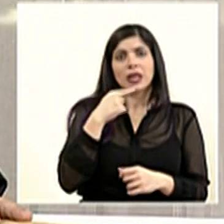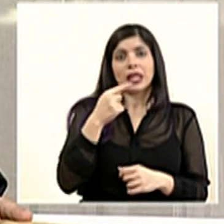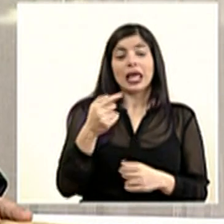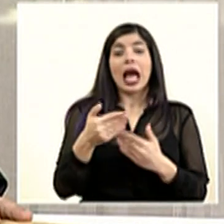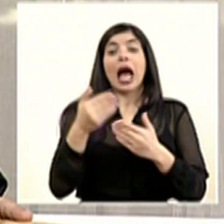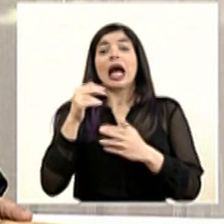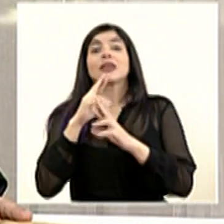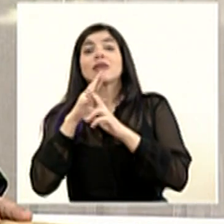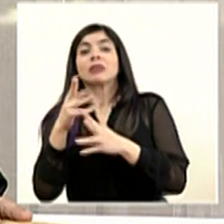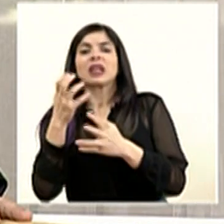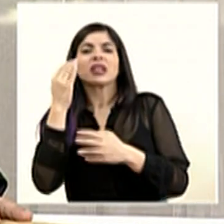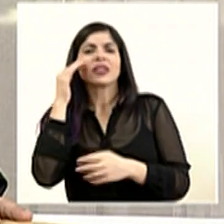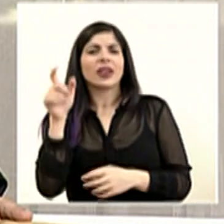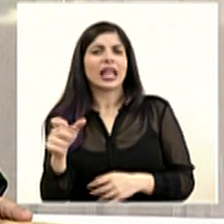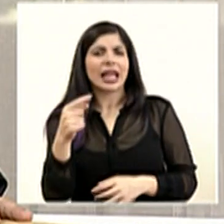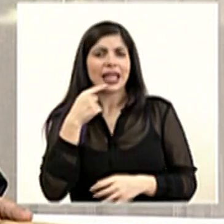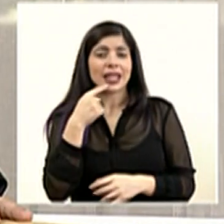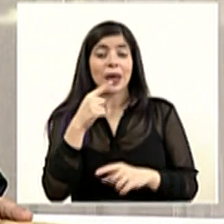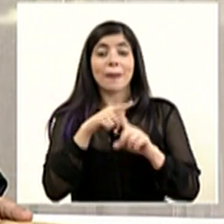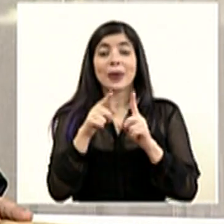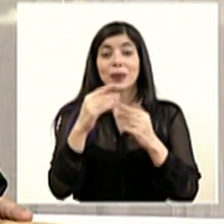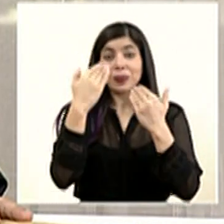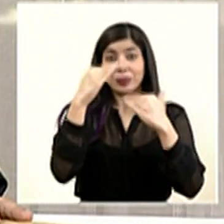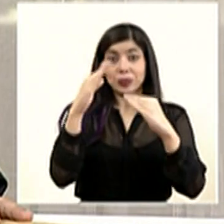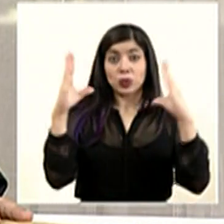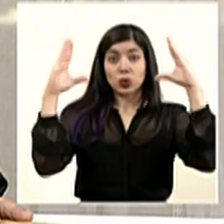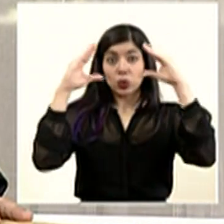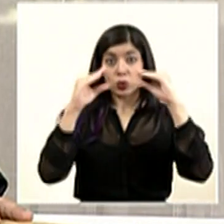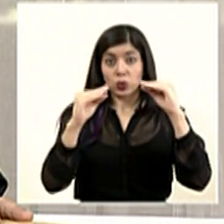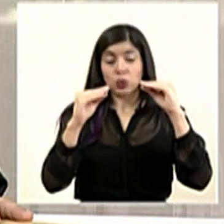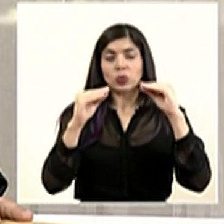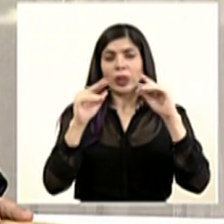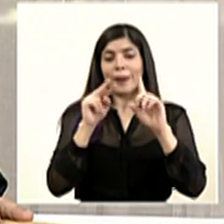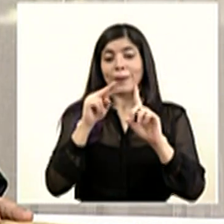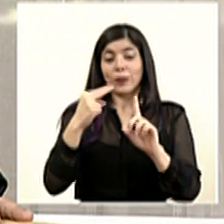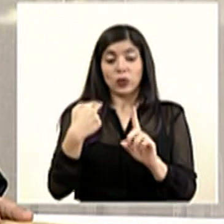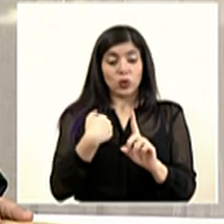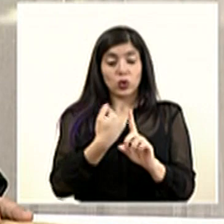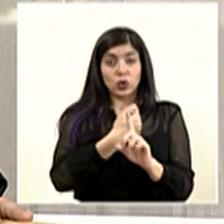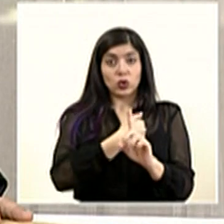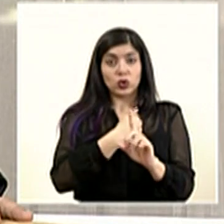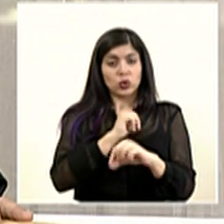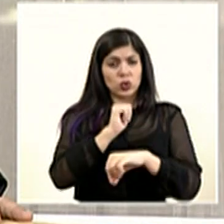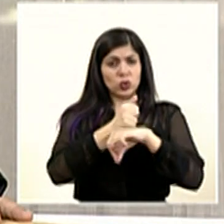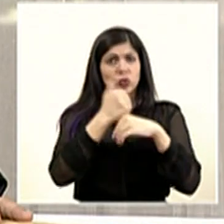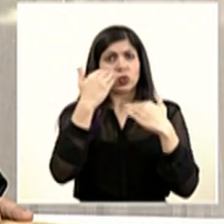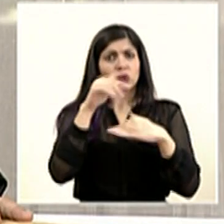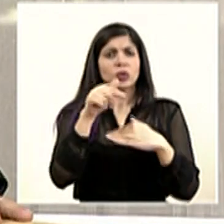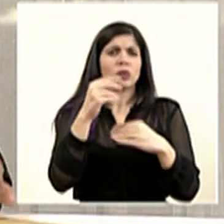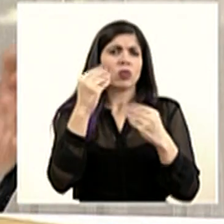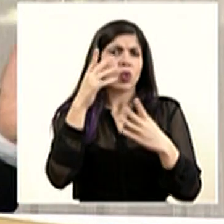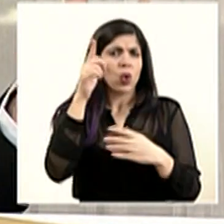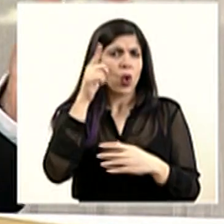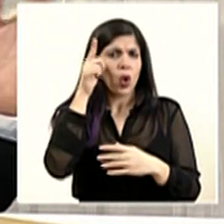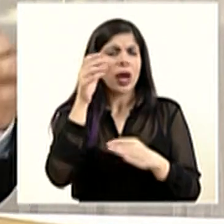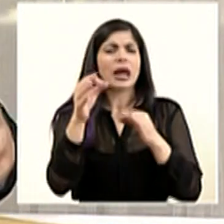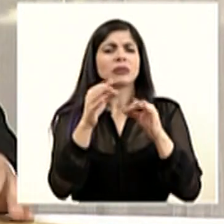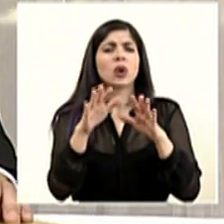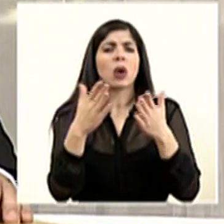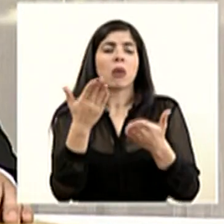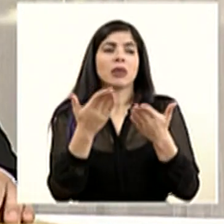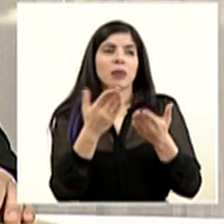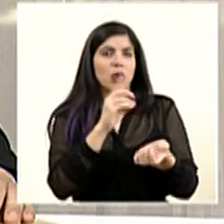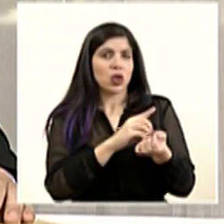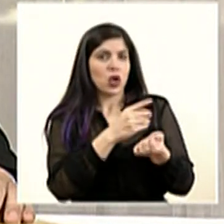saber qué dijo. Lo que debo decir es que la restricción nocturna, desde el punto de vista nuestro, tiene mucho sentido y lo explico de esta forma. El doctor podría